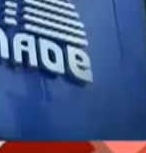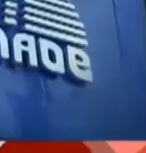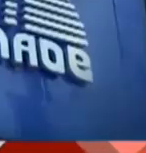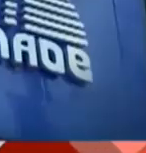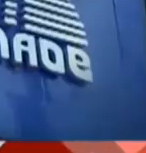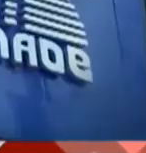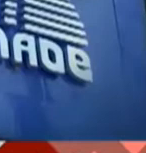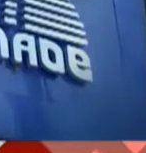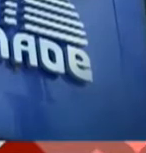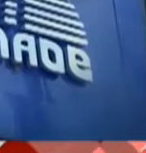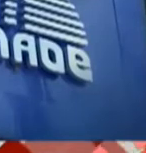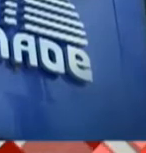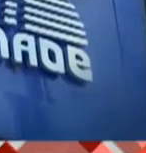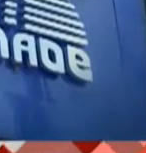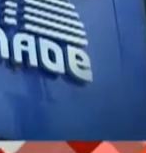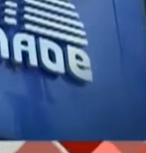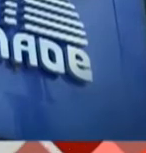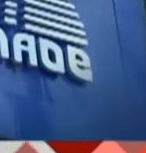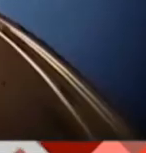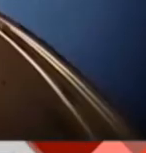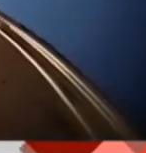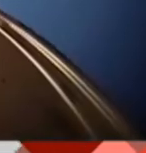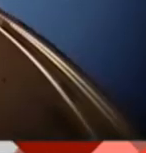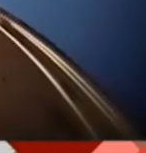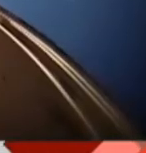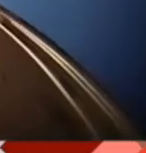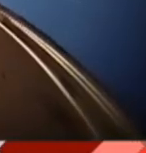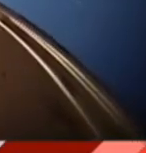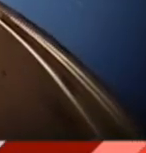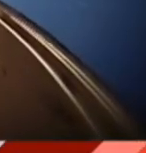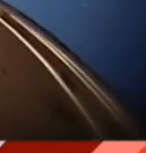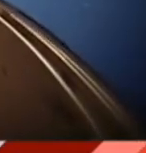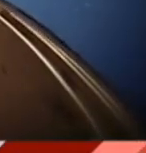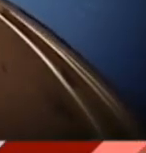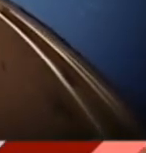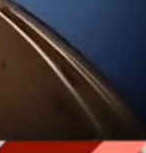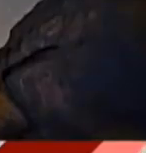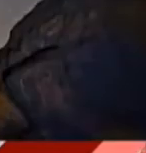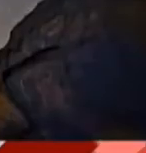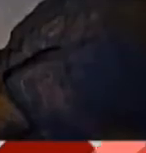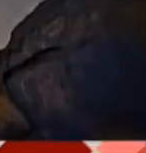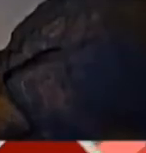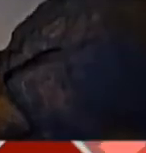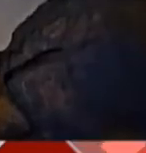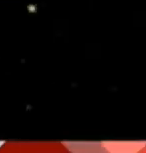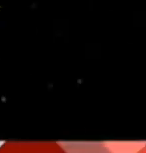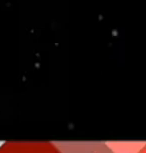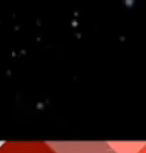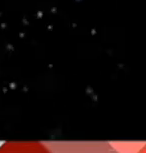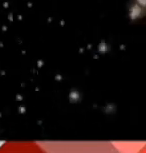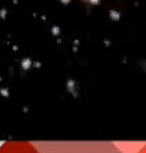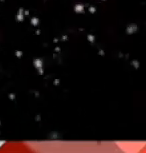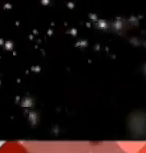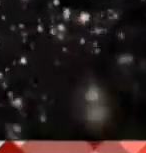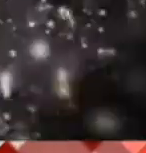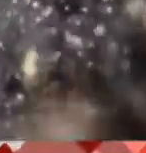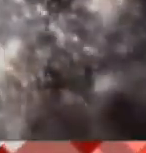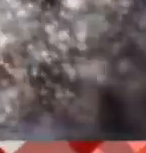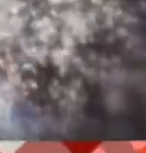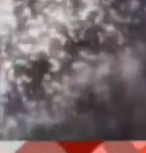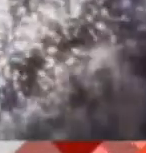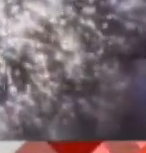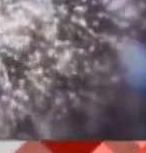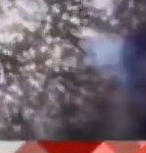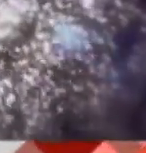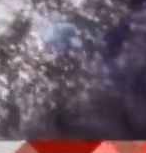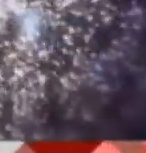Instituto Nacional de Astrofísica, Óptica y Electrónica del Consejo Nacional de Ciencia y Tecnología han puesto los ojos en las estrellas de una forma